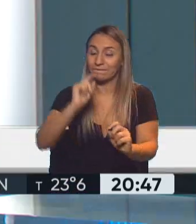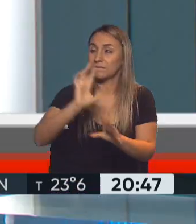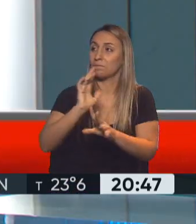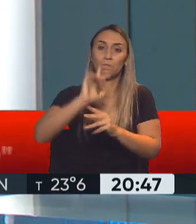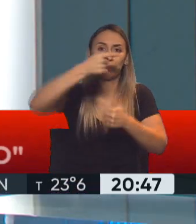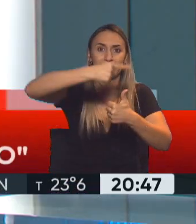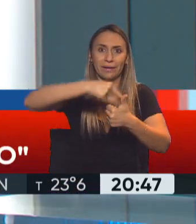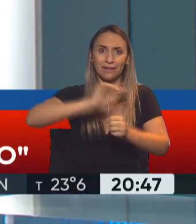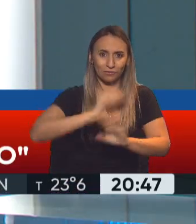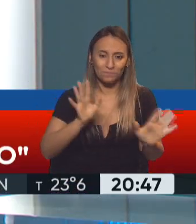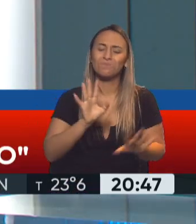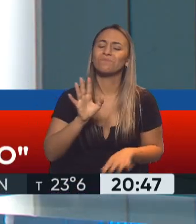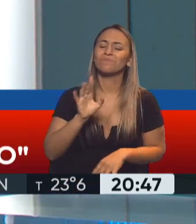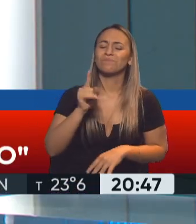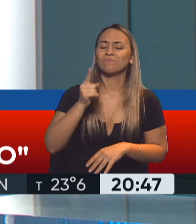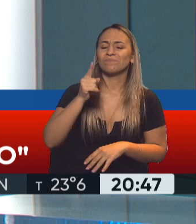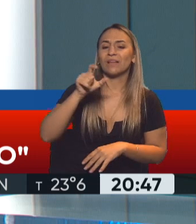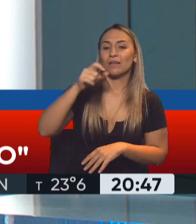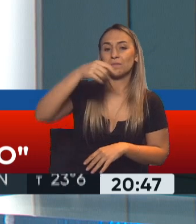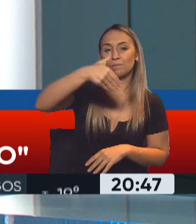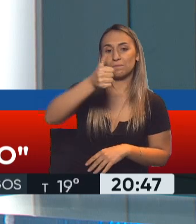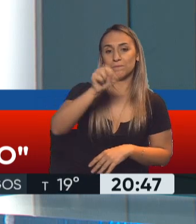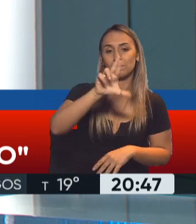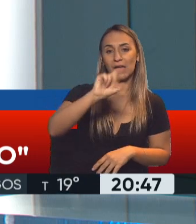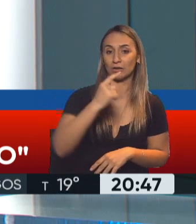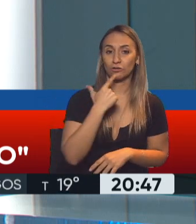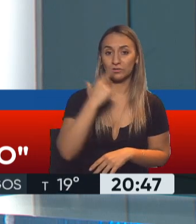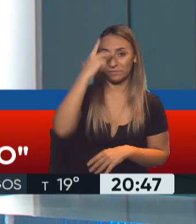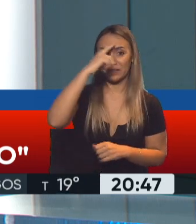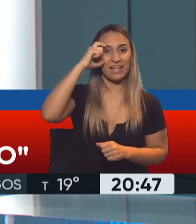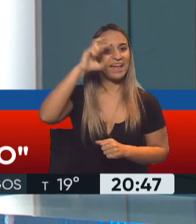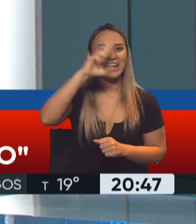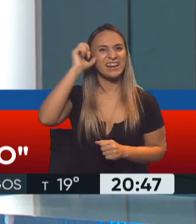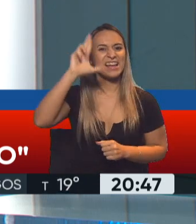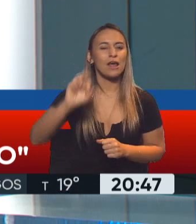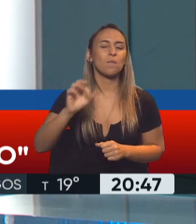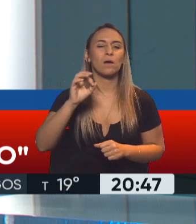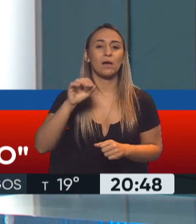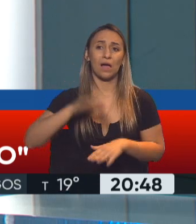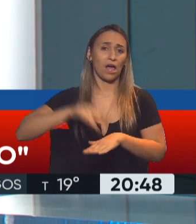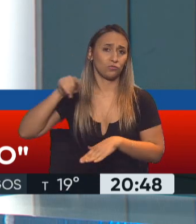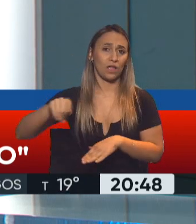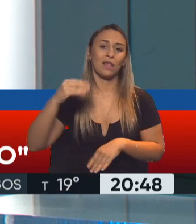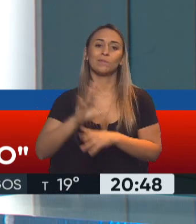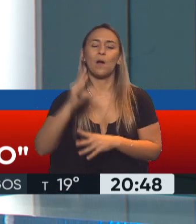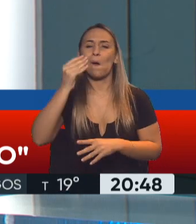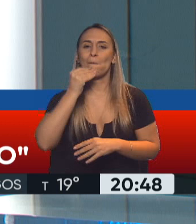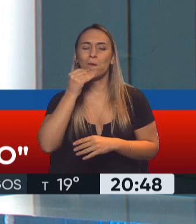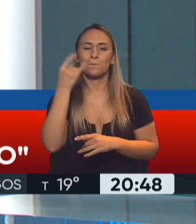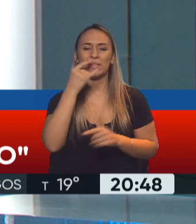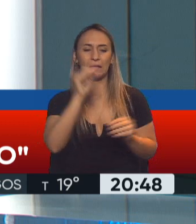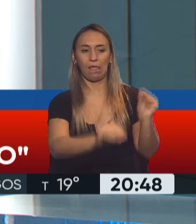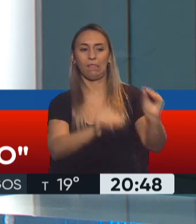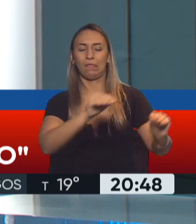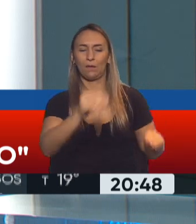que en barcos herrero que está acusado de plantar huesos así como te lo digo se estuvo en el